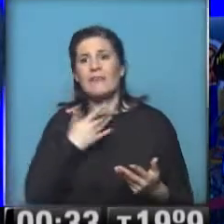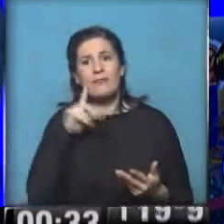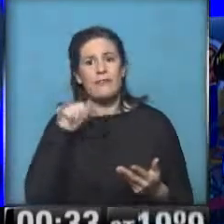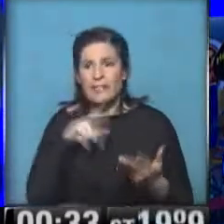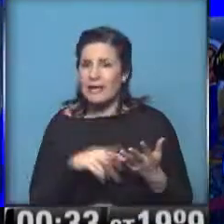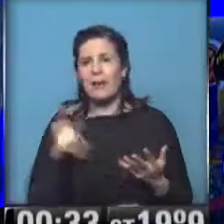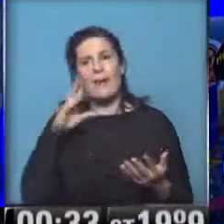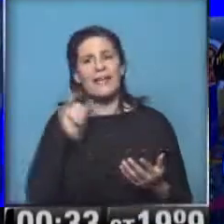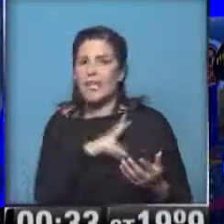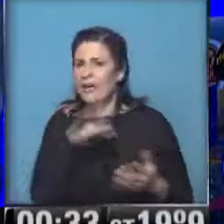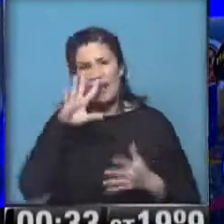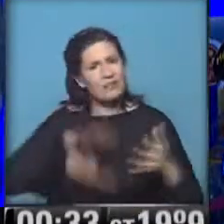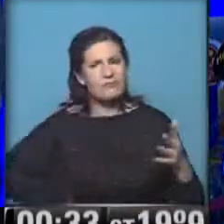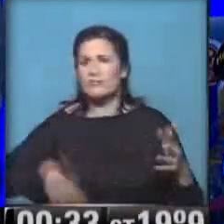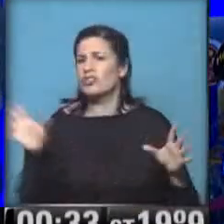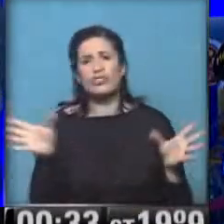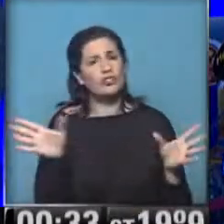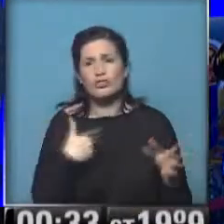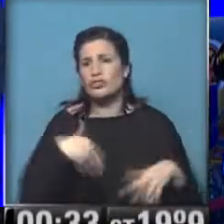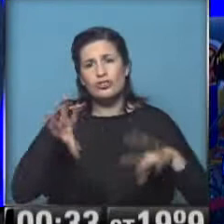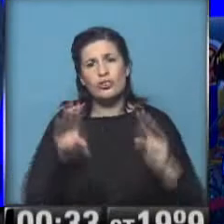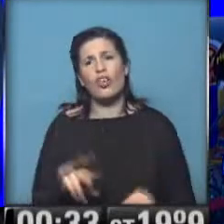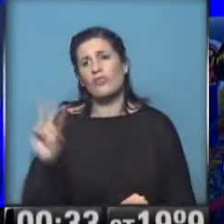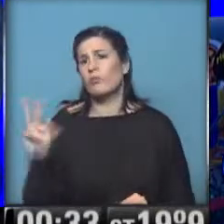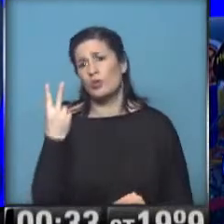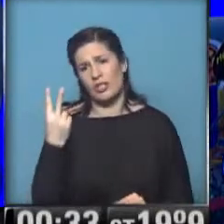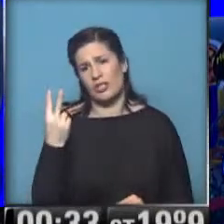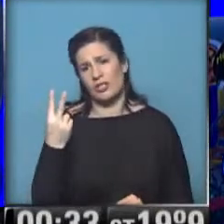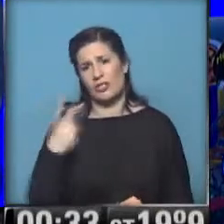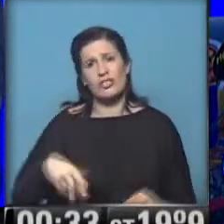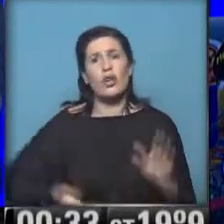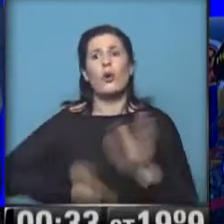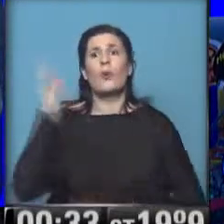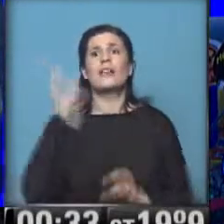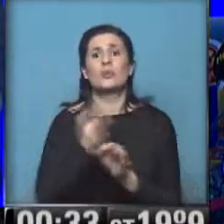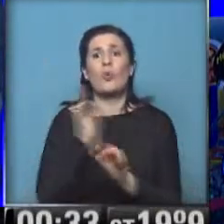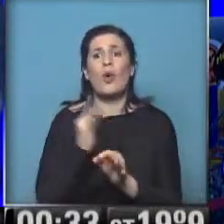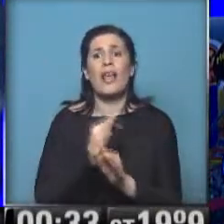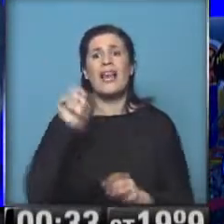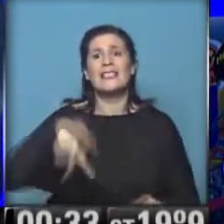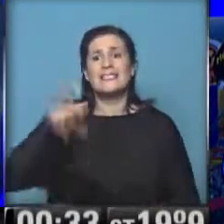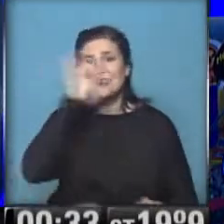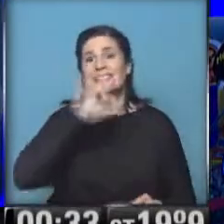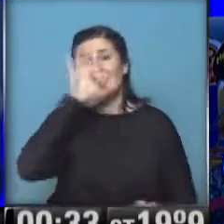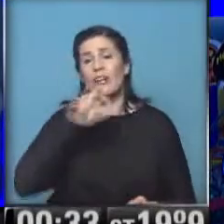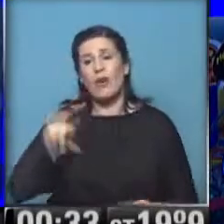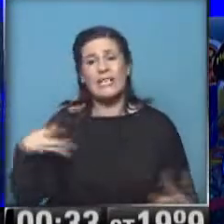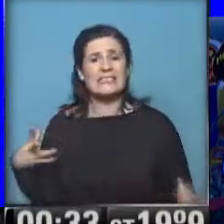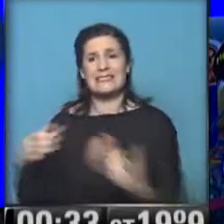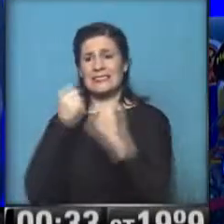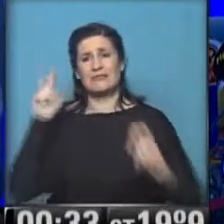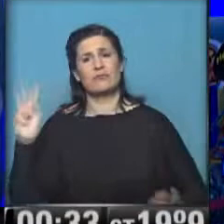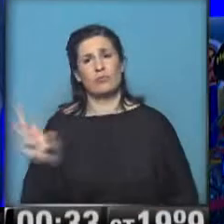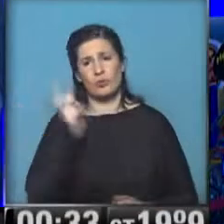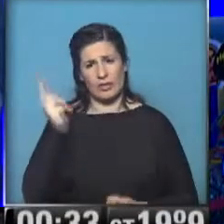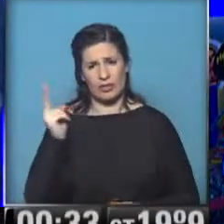profesora, los niños, los chicos que yendo a la escuela del Chaco perdieron la vida en lo que se conoce como la tragedia de Santa Fe. Hoy